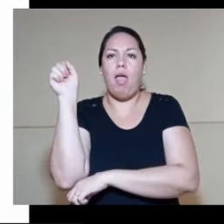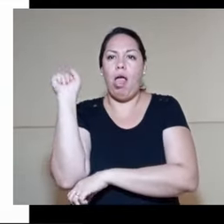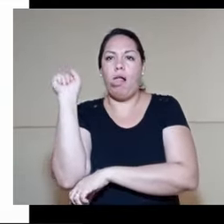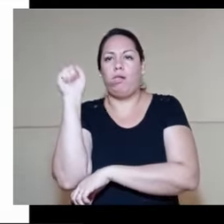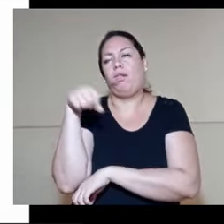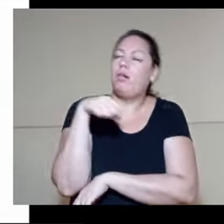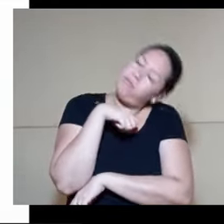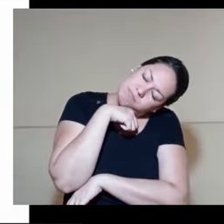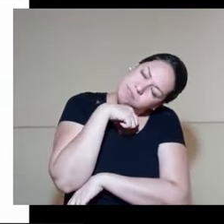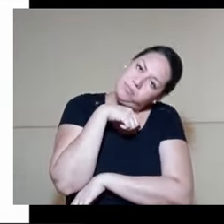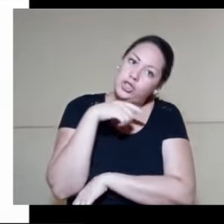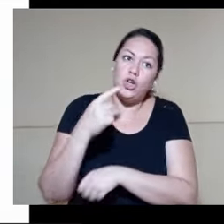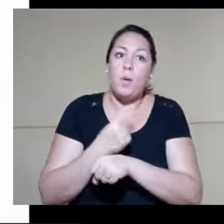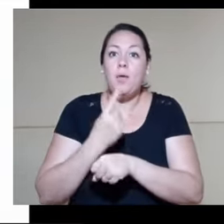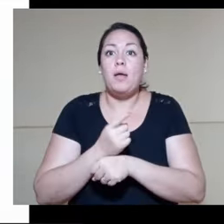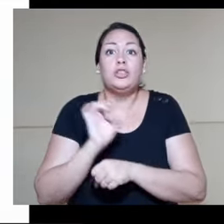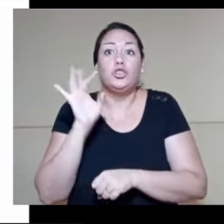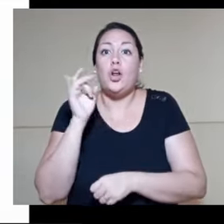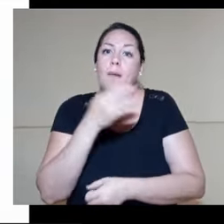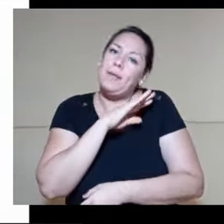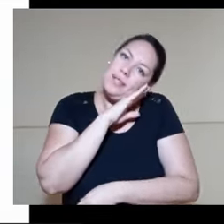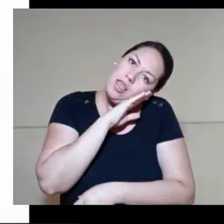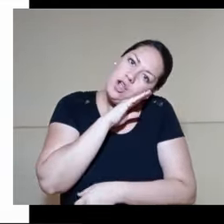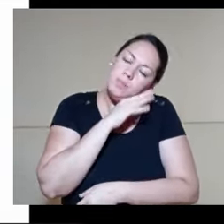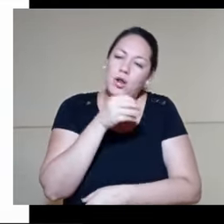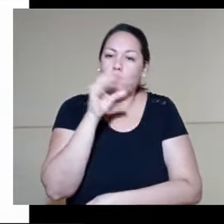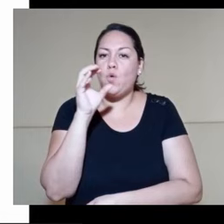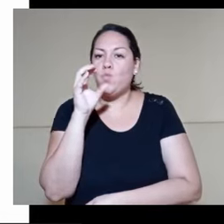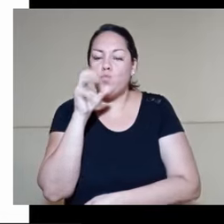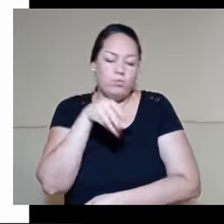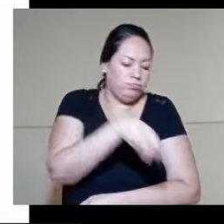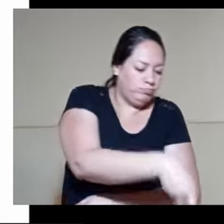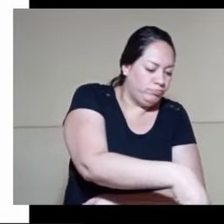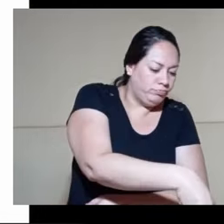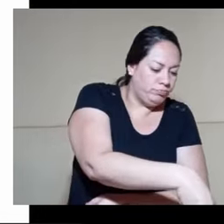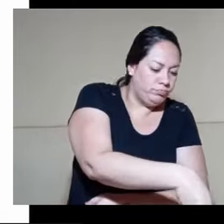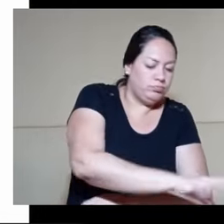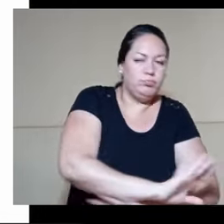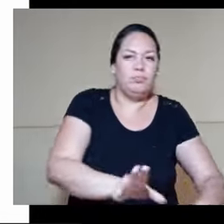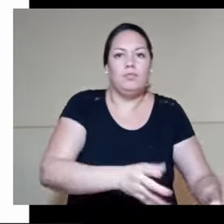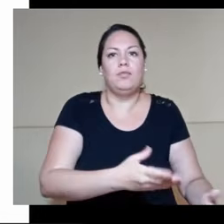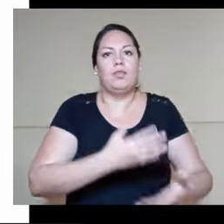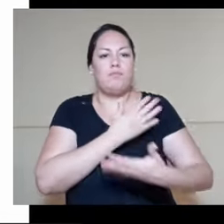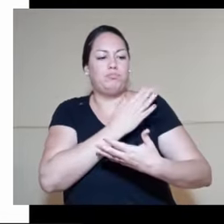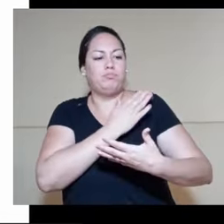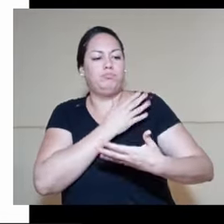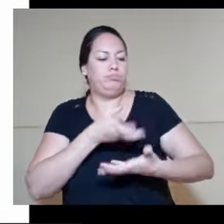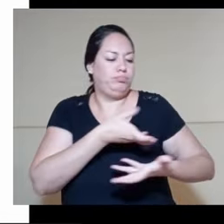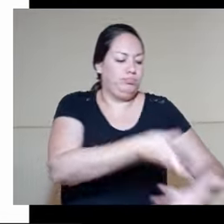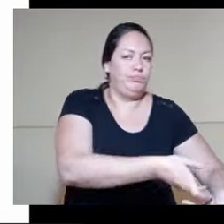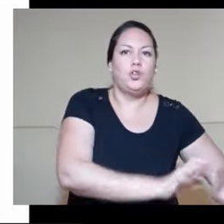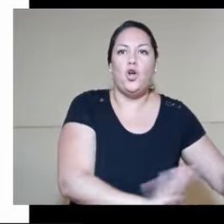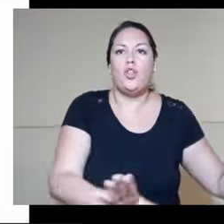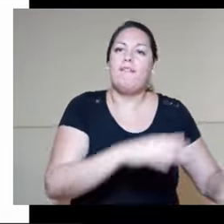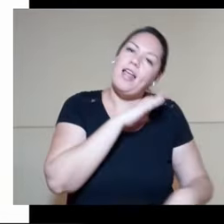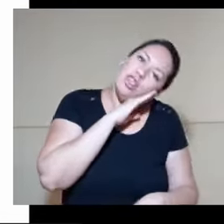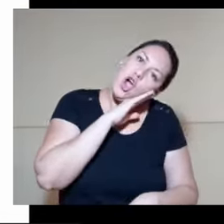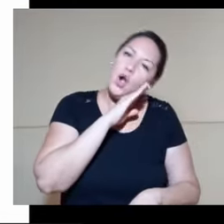a hablar, no sostenían la cabeza, no se movían. ¿Por qué? Porque estaban en una cuna y lo único que hacían era darles la mamadera y volverlos a la